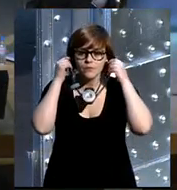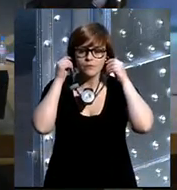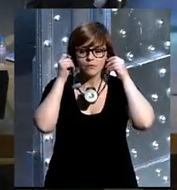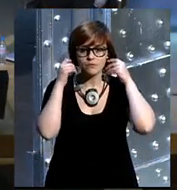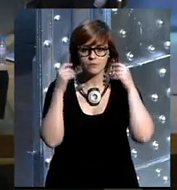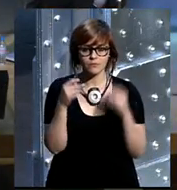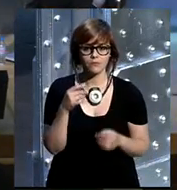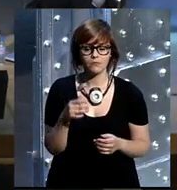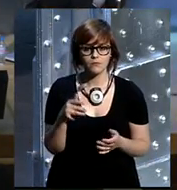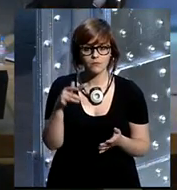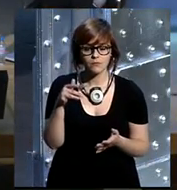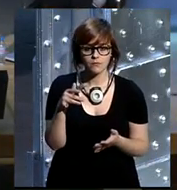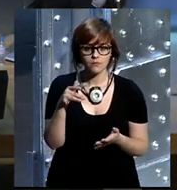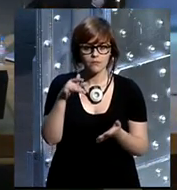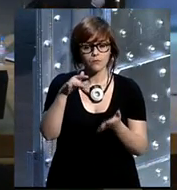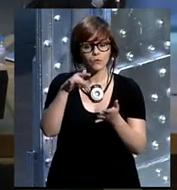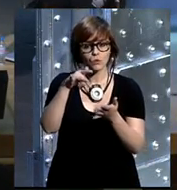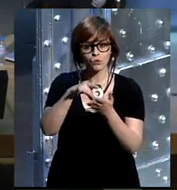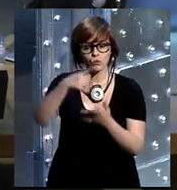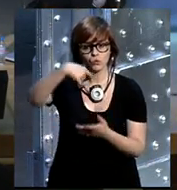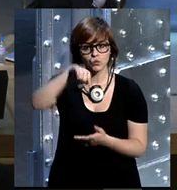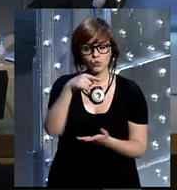Creo que cuando estamos